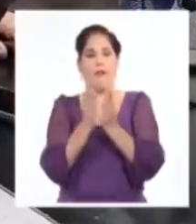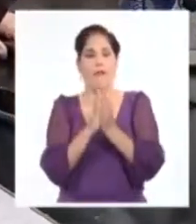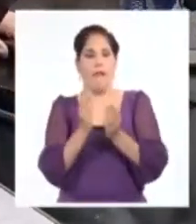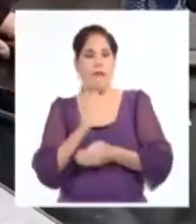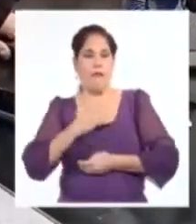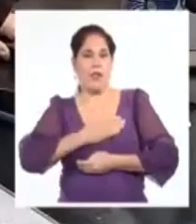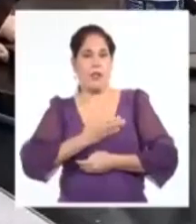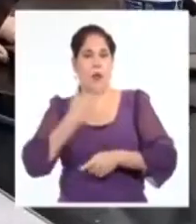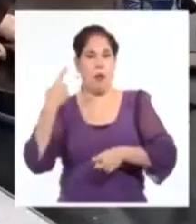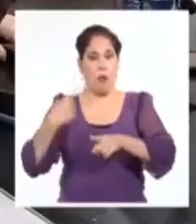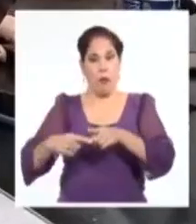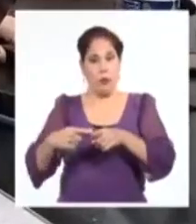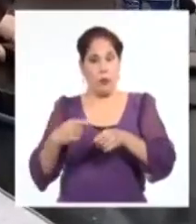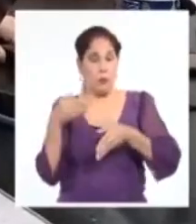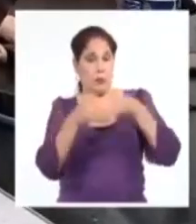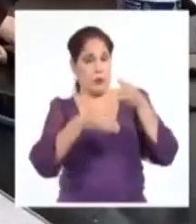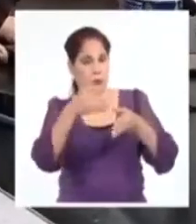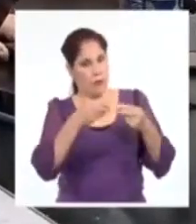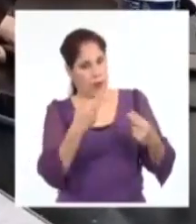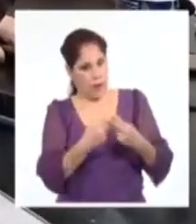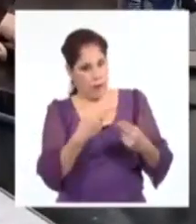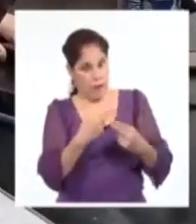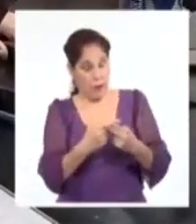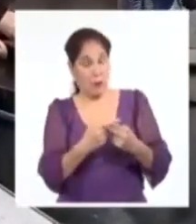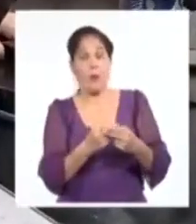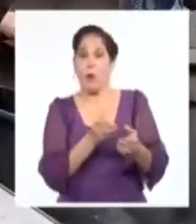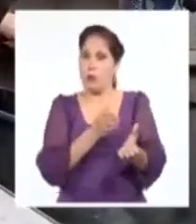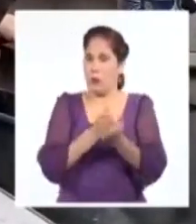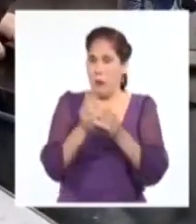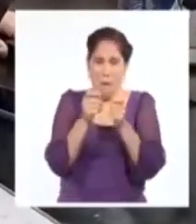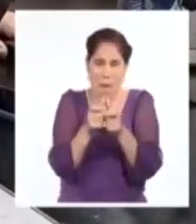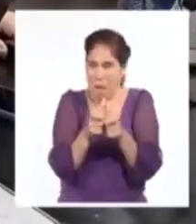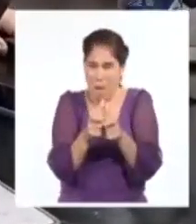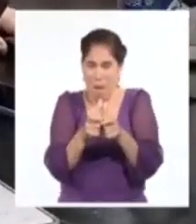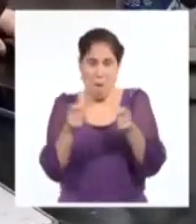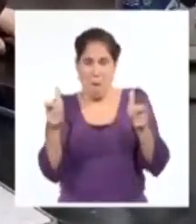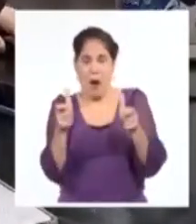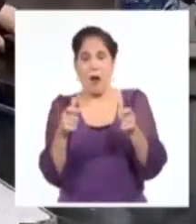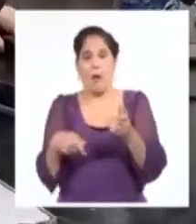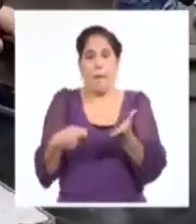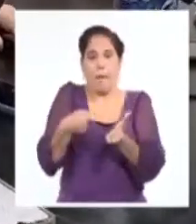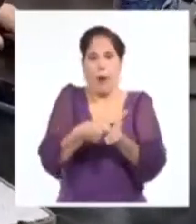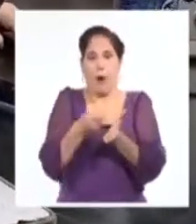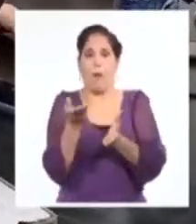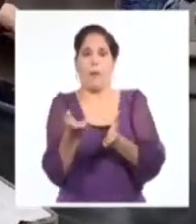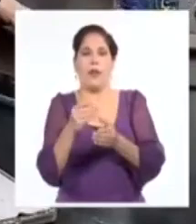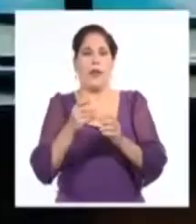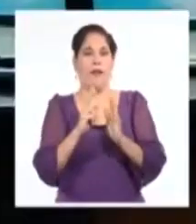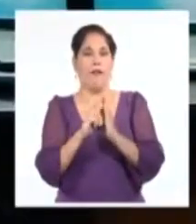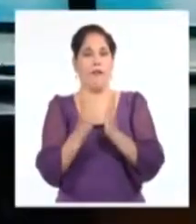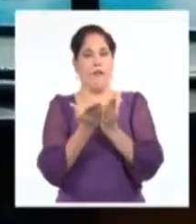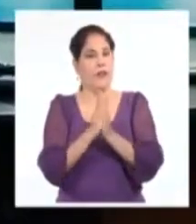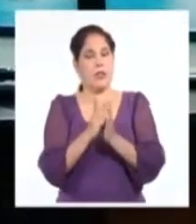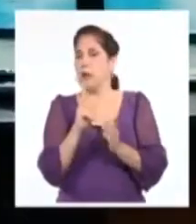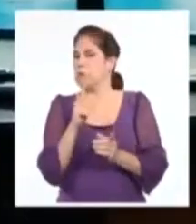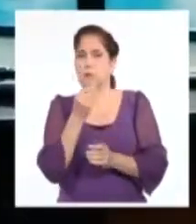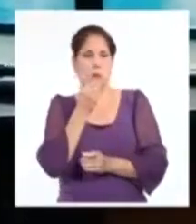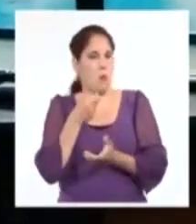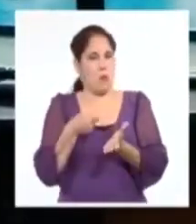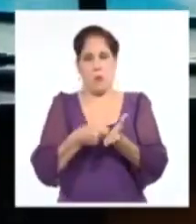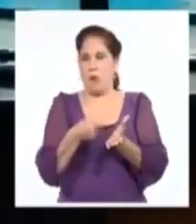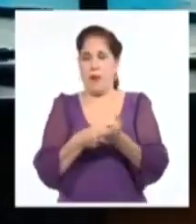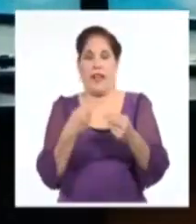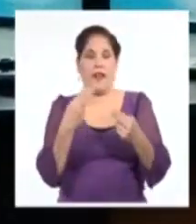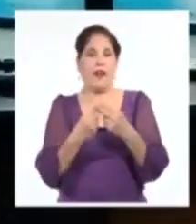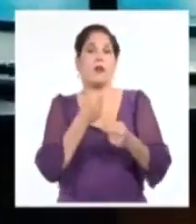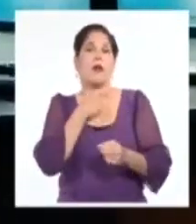intercambios científicos. En este periodo, continuaron incrementándose los pagos de solicitudes de visas para asistir a eventos con sede